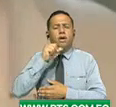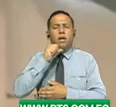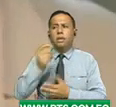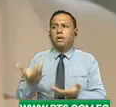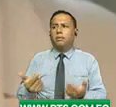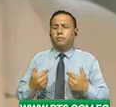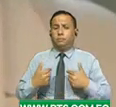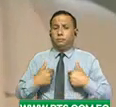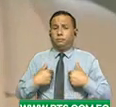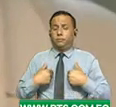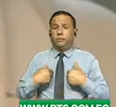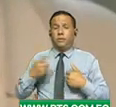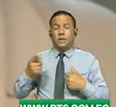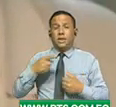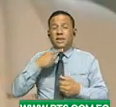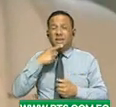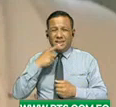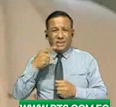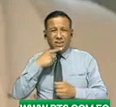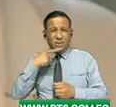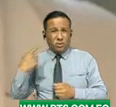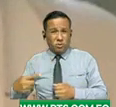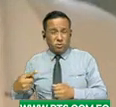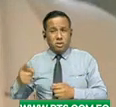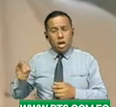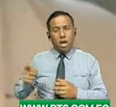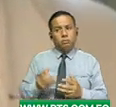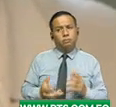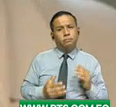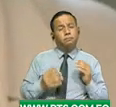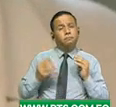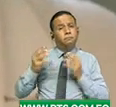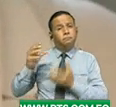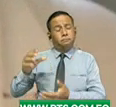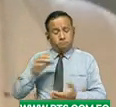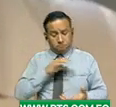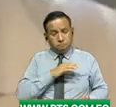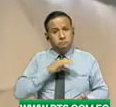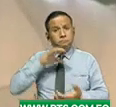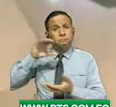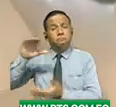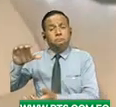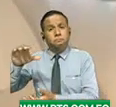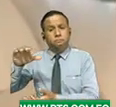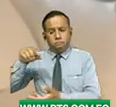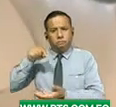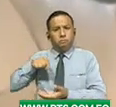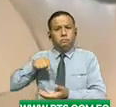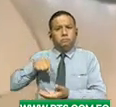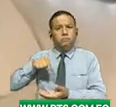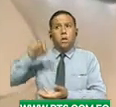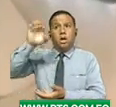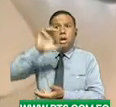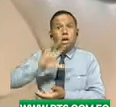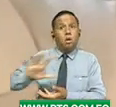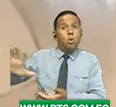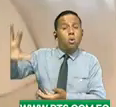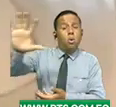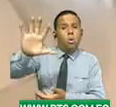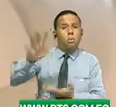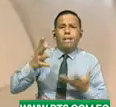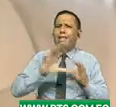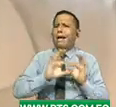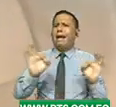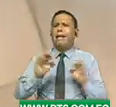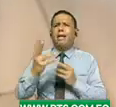para Rusia con un insecticida que se llama clorpirifos. Ese banano no es aceptado en la Unión Europea, no es aceptado en Japón, no es